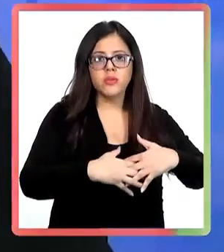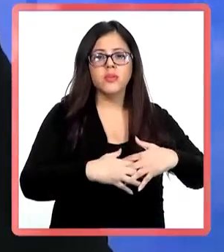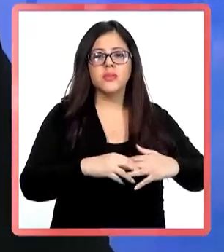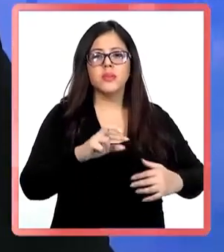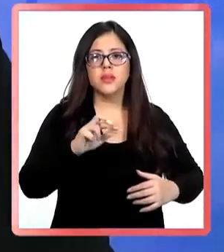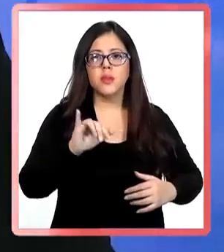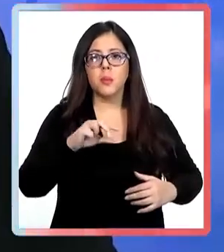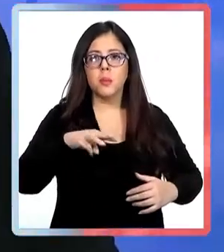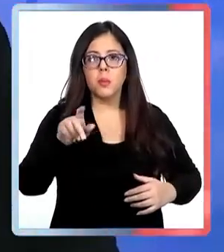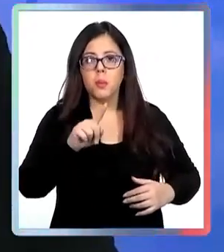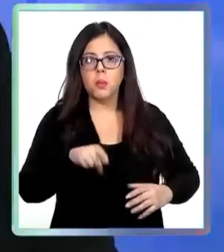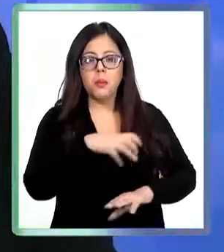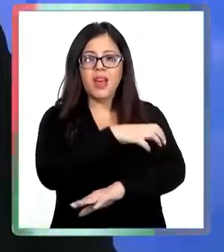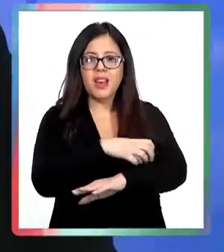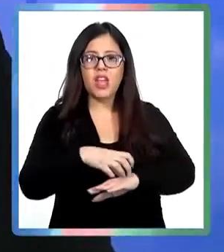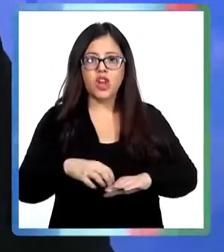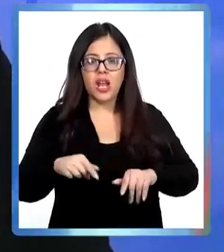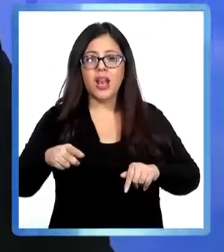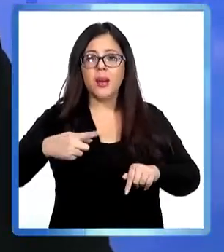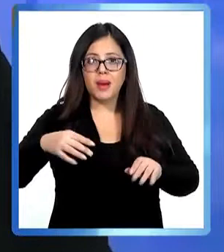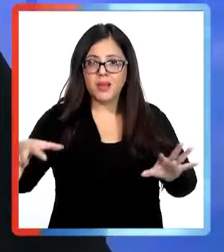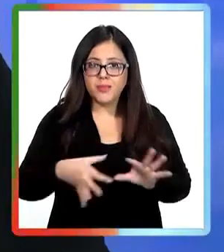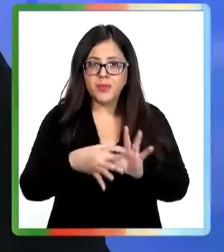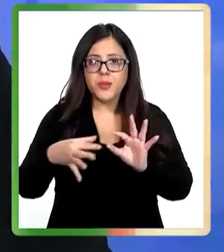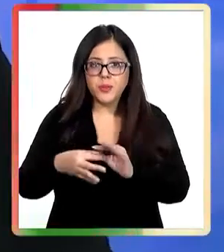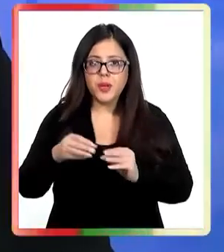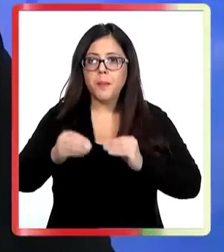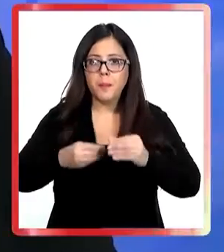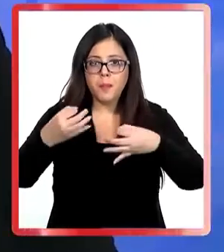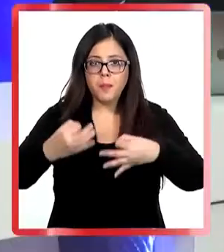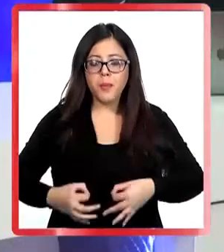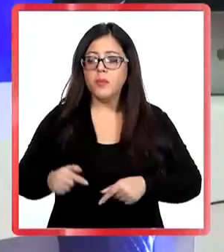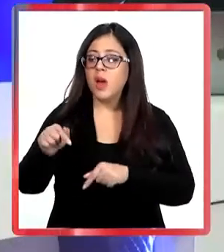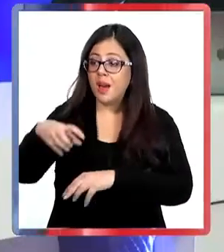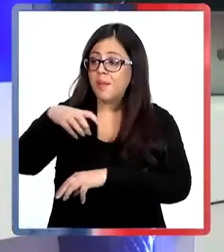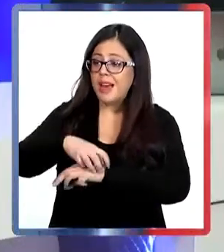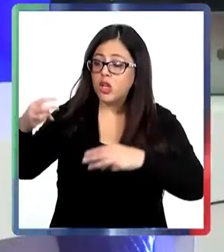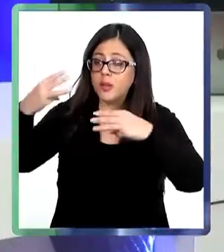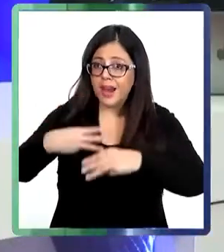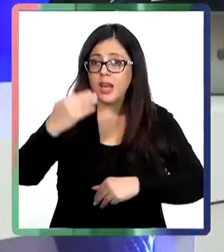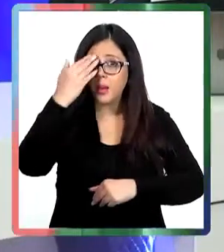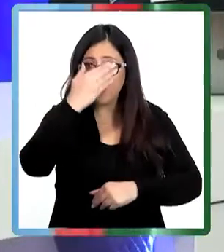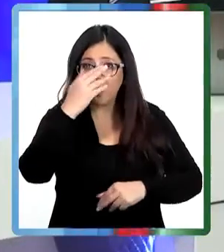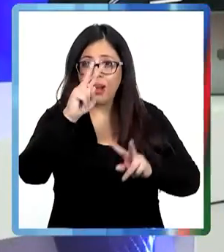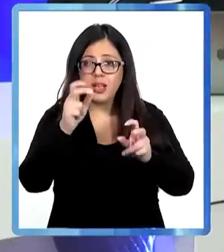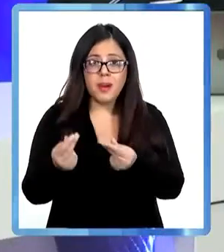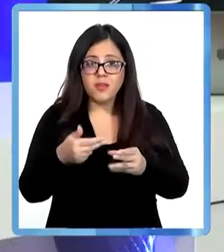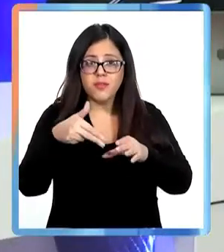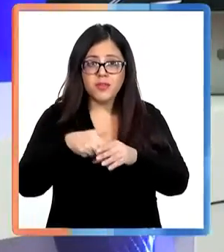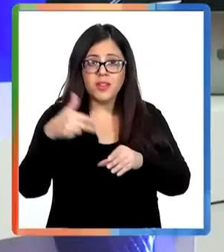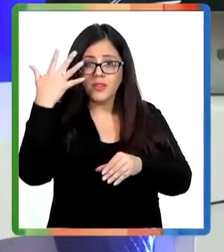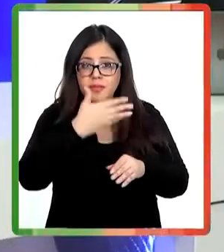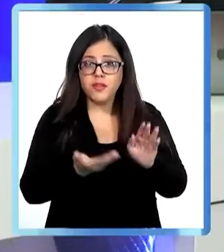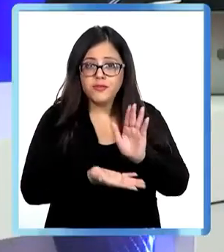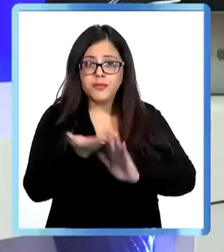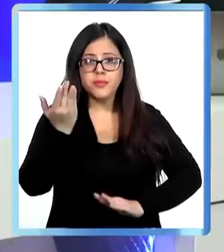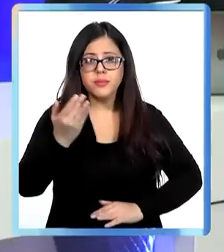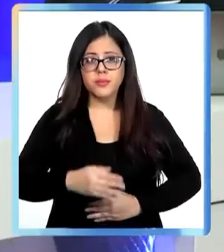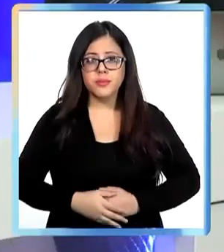pymes regionales en ese proceso para que haya encadenamientos productivos. Para Magallanes es preocupante el precio alto de los combustibles.